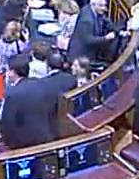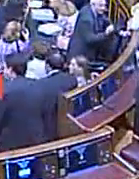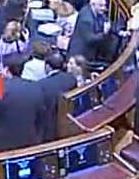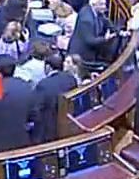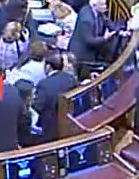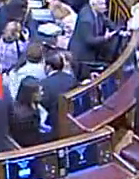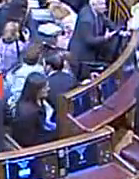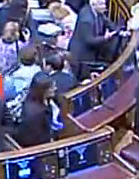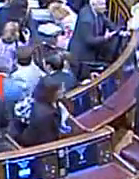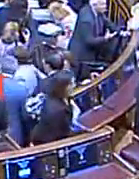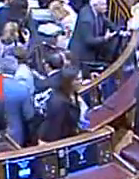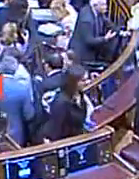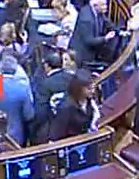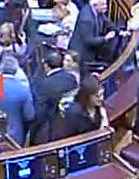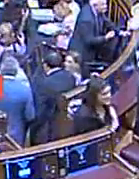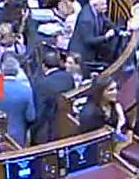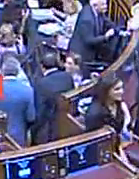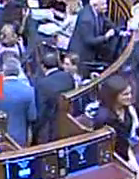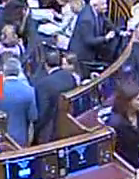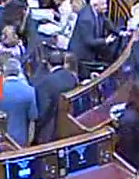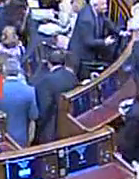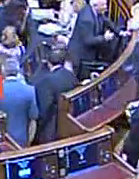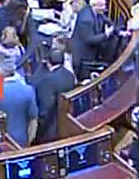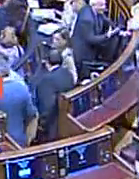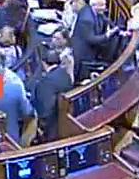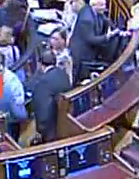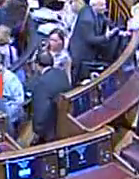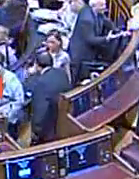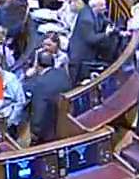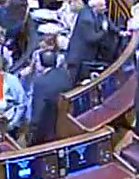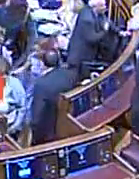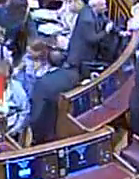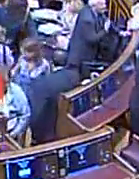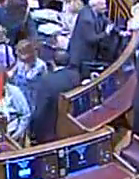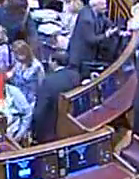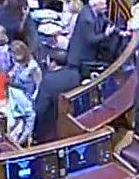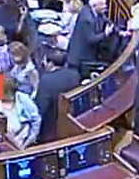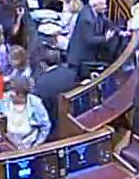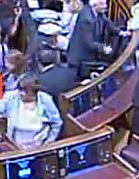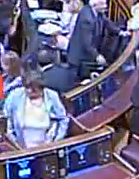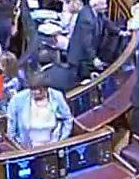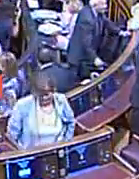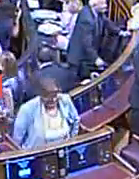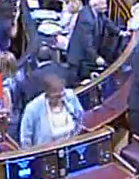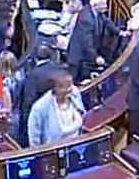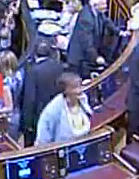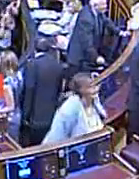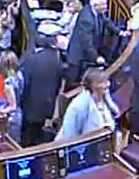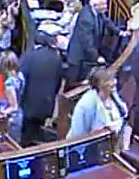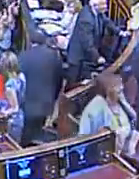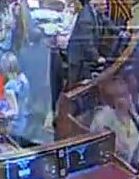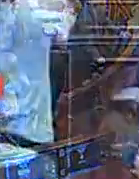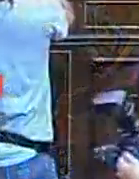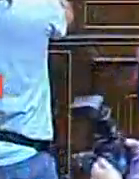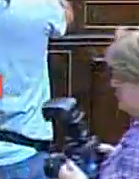del Gobierno. Tras Mariano Rajoy vamos a escuchar a los demás portavoces, examinar al presidente Zapatero, que esta mañana pues no ha